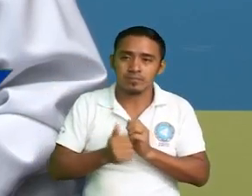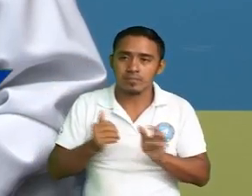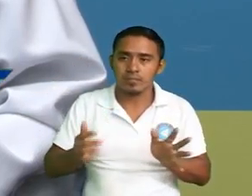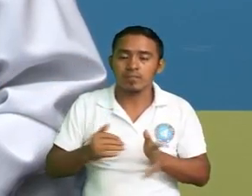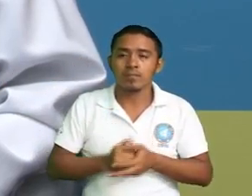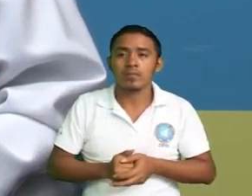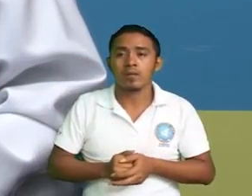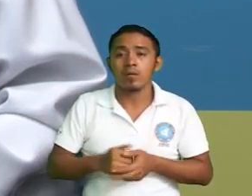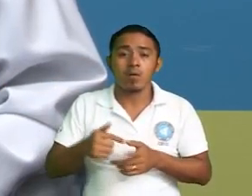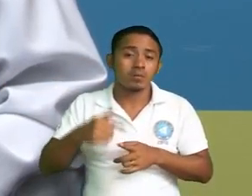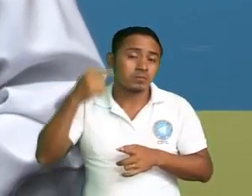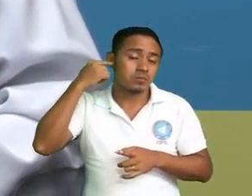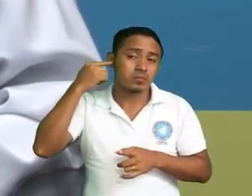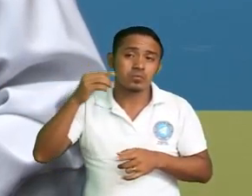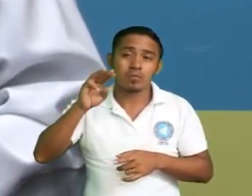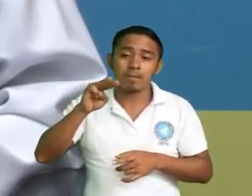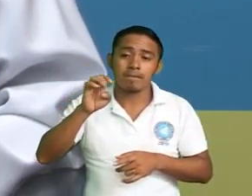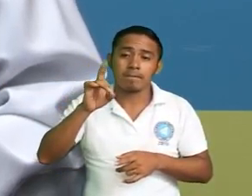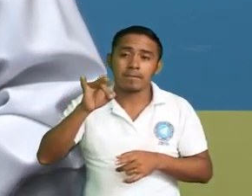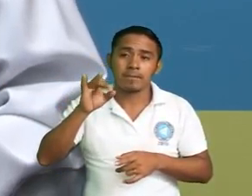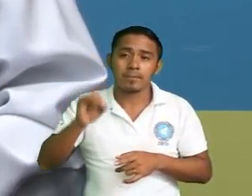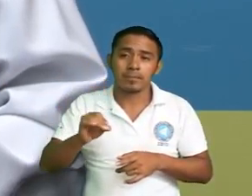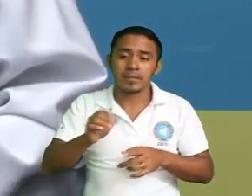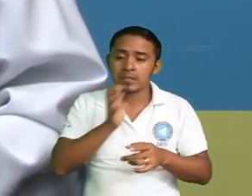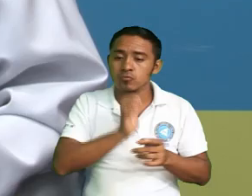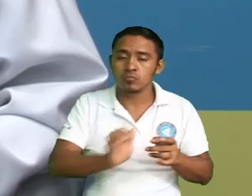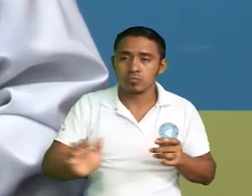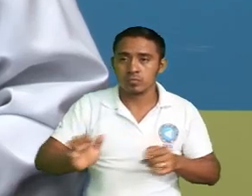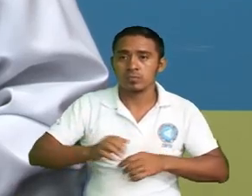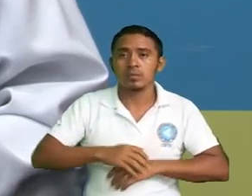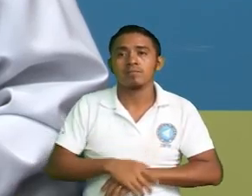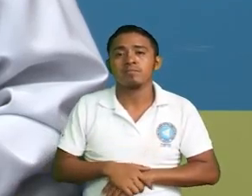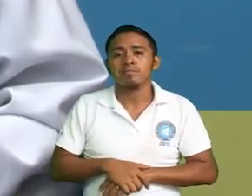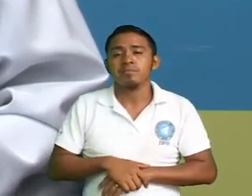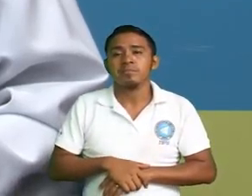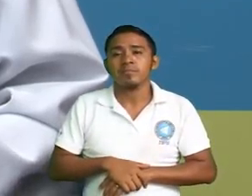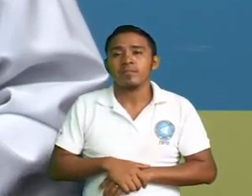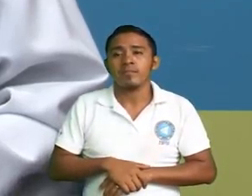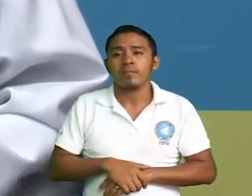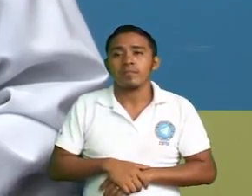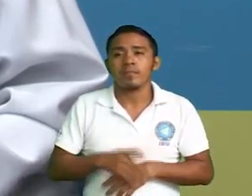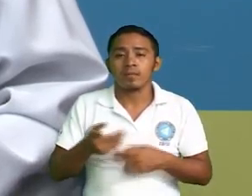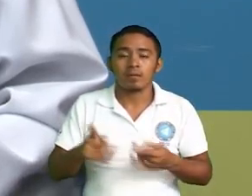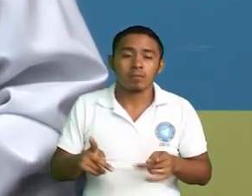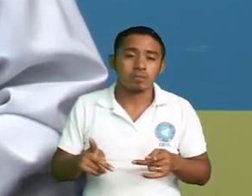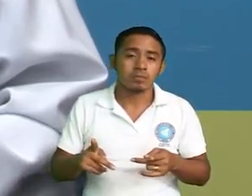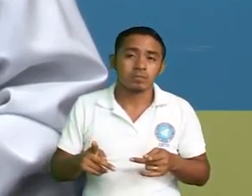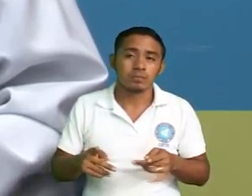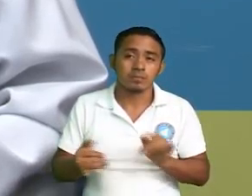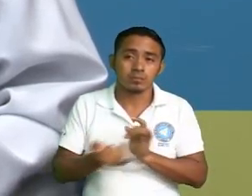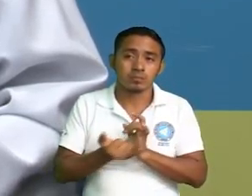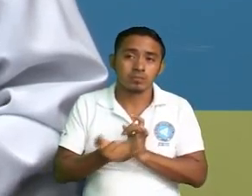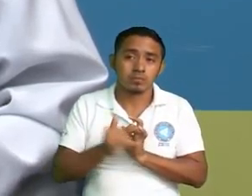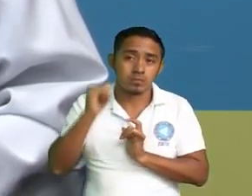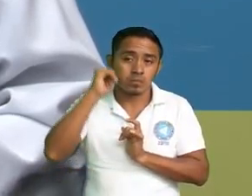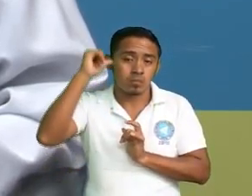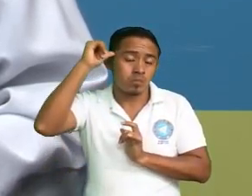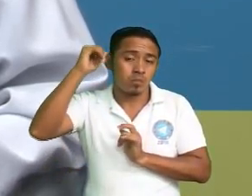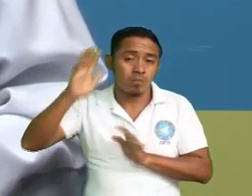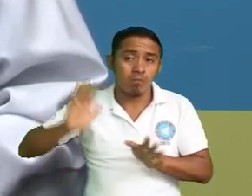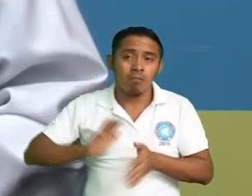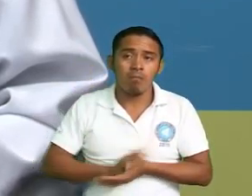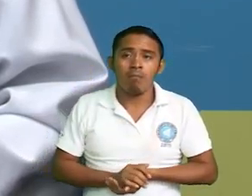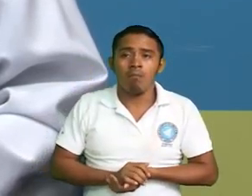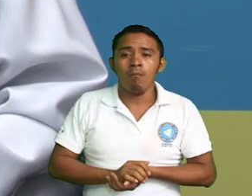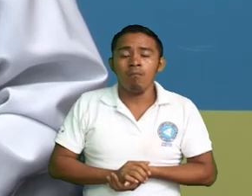del oído medio son más propensos los niños, pero no quedan exentos los adultos. El